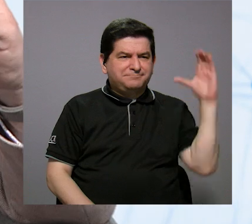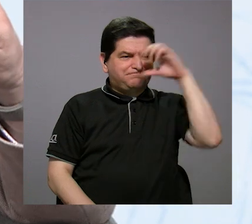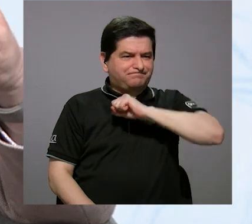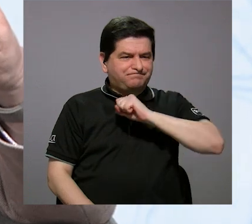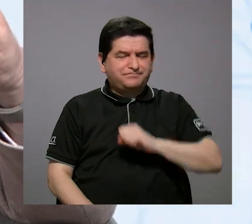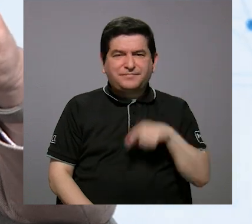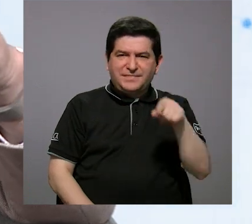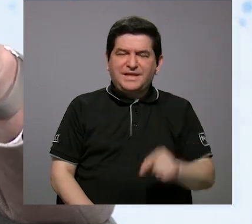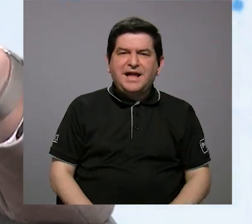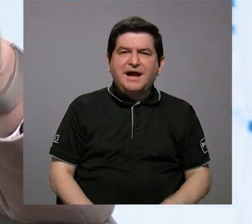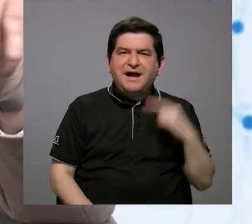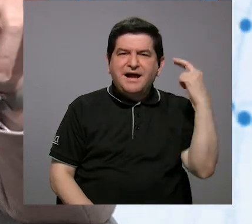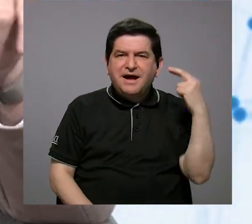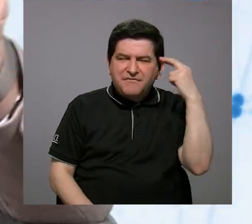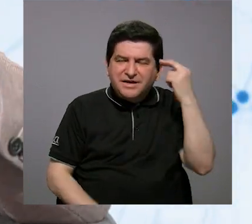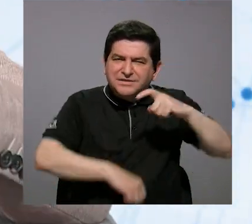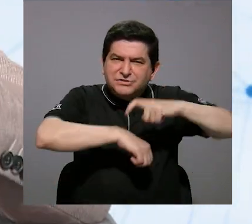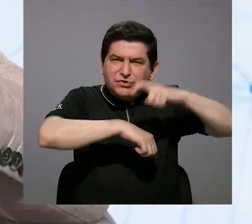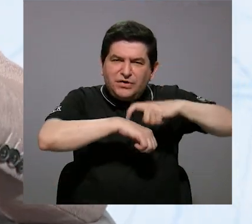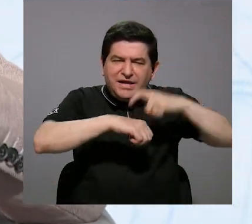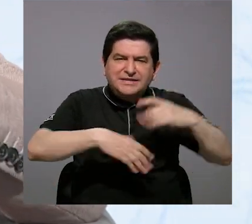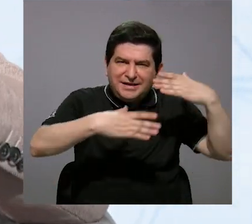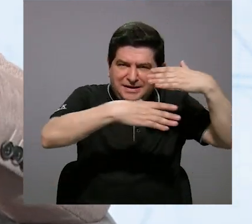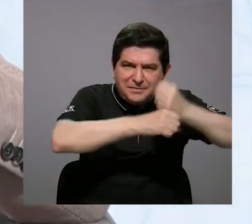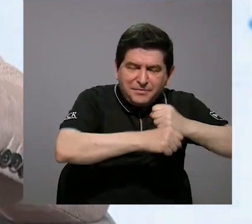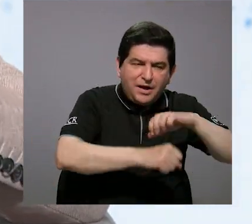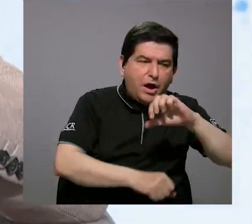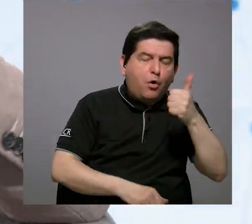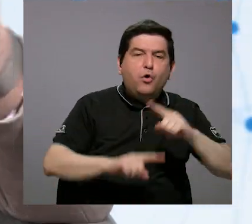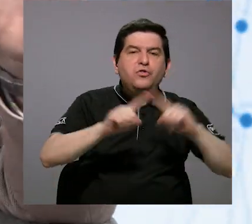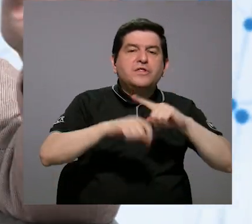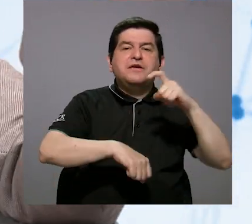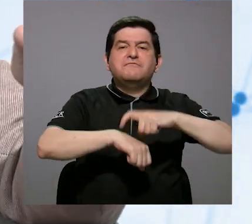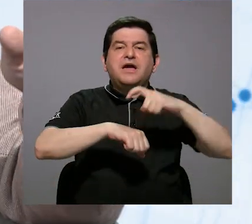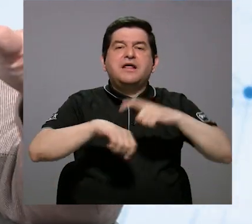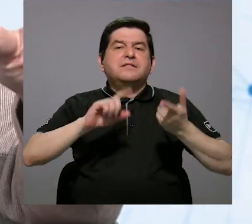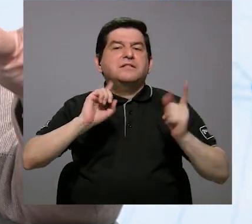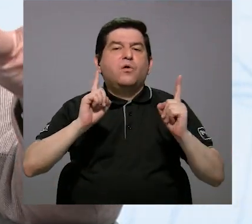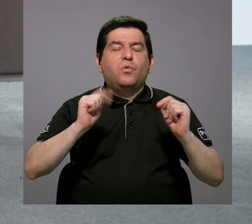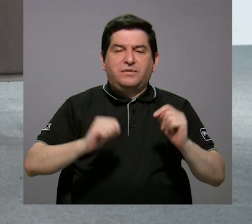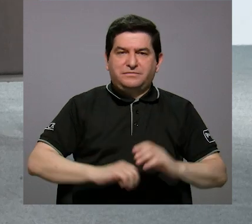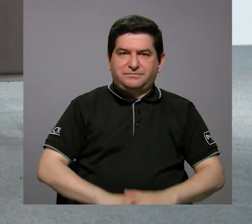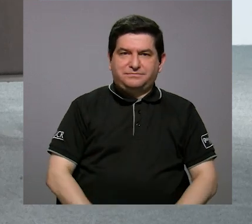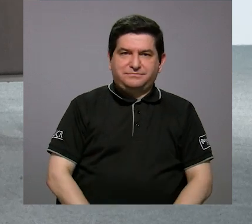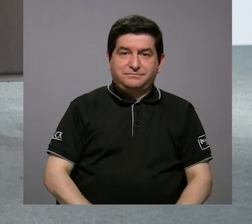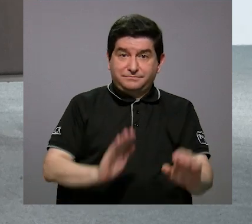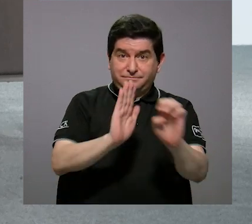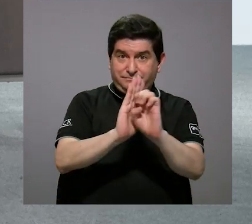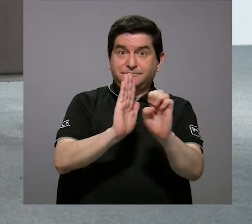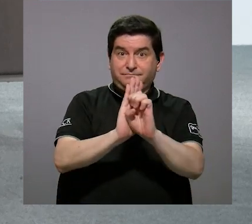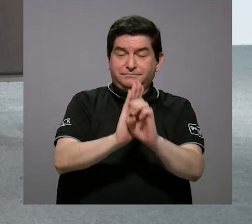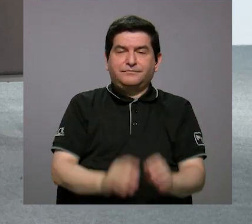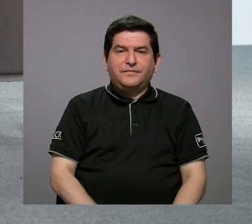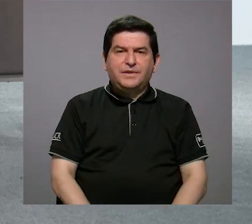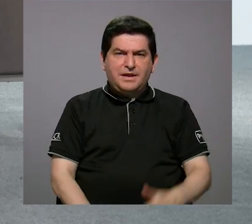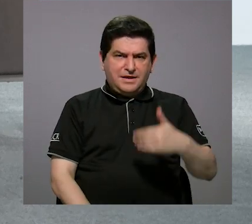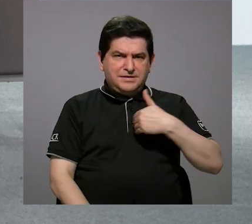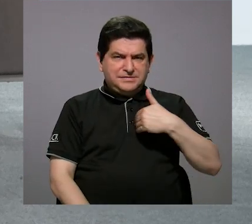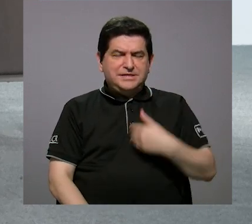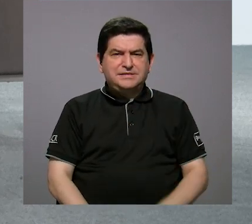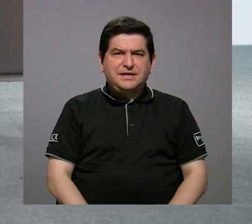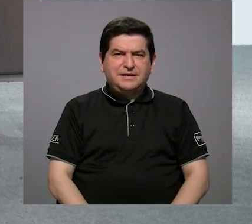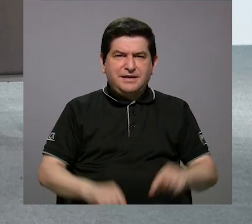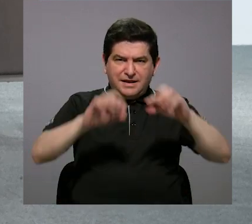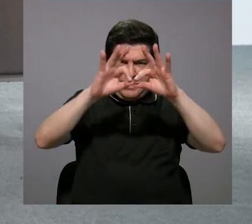cuáles tintas obedecen a una etapa de la fabricación y cuáles a otra etapa de fabricación. Por ejemplo, si nosotros tenemos